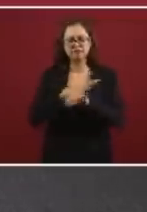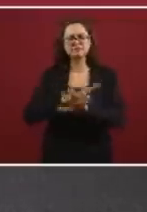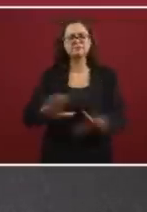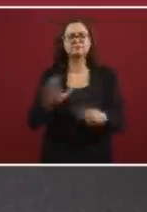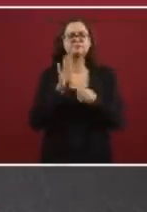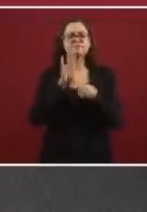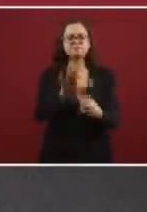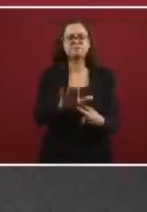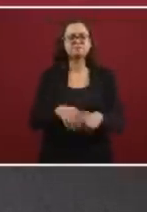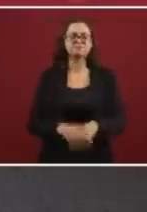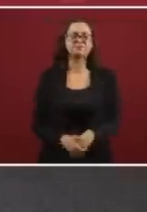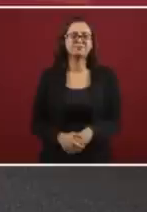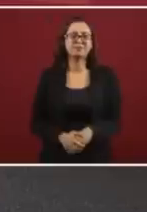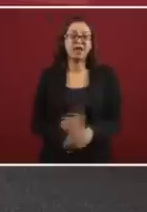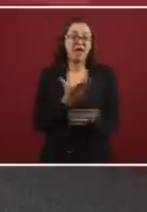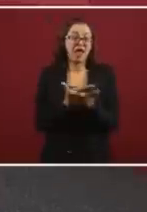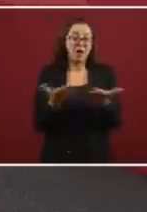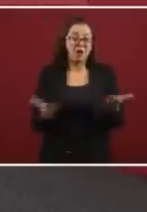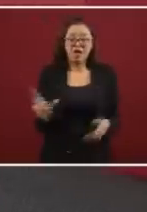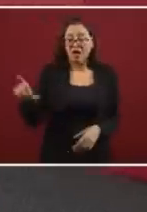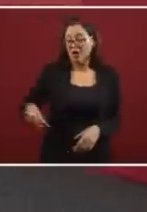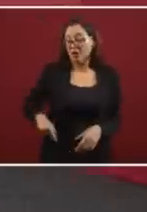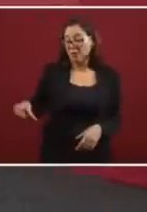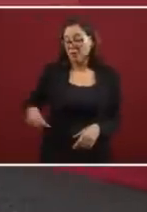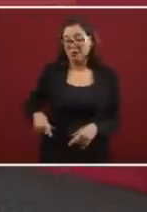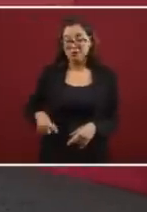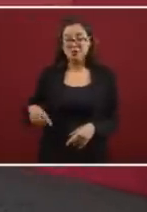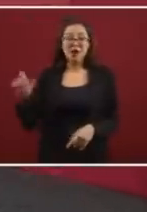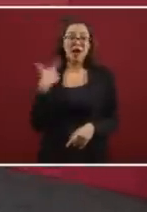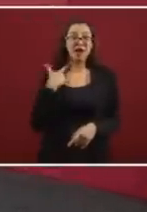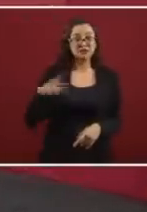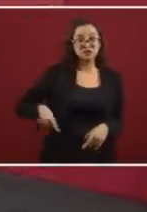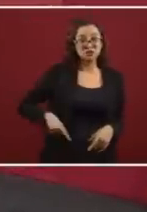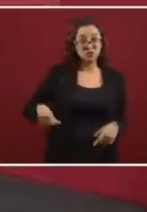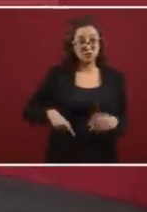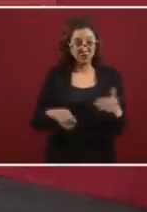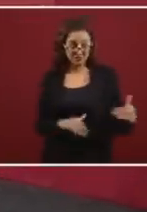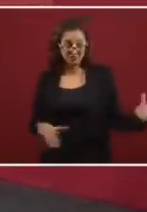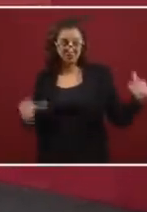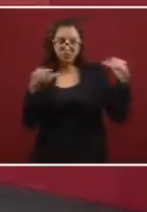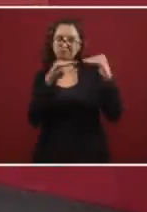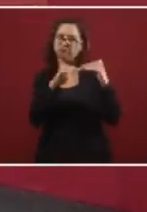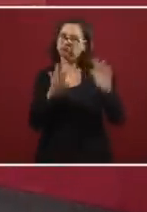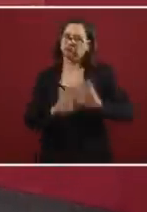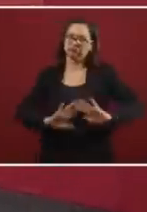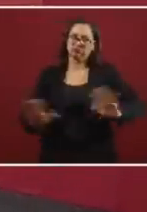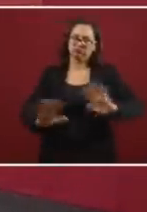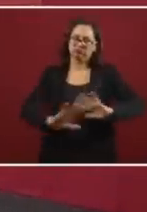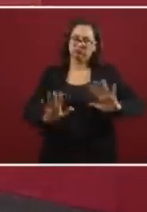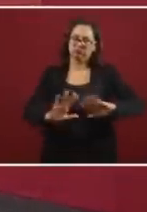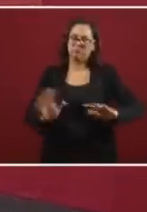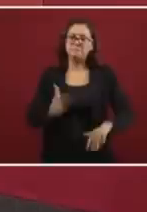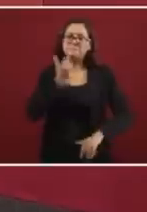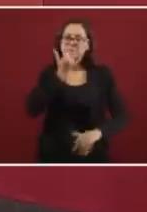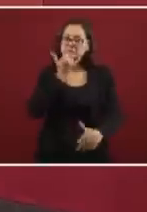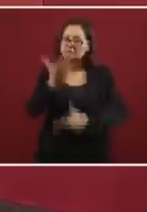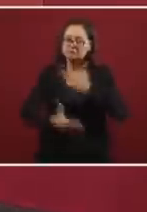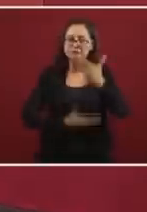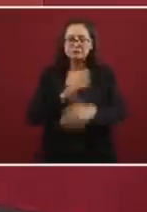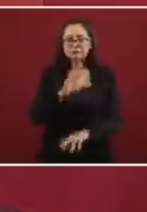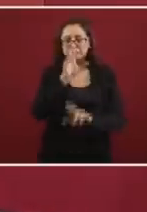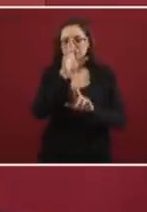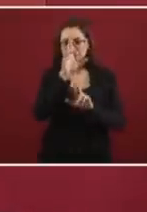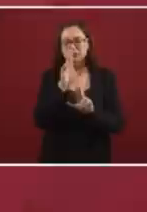no somos iguales con todo respeto les digo a veces los medios este